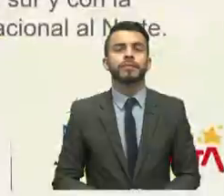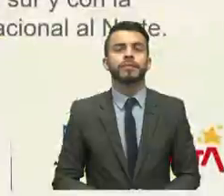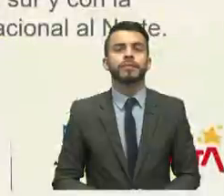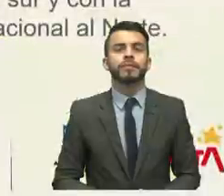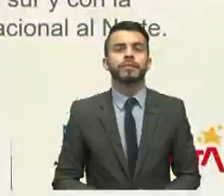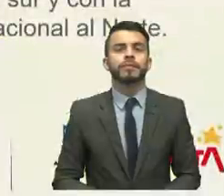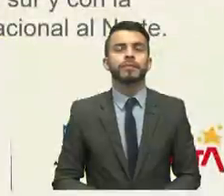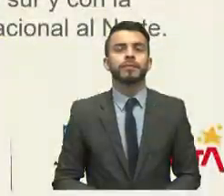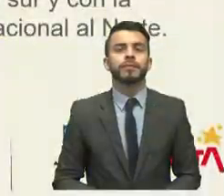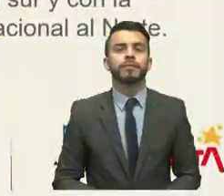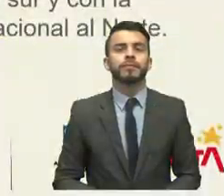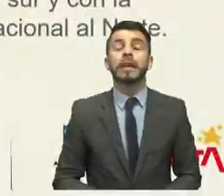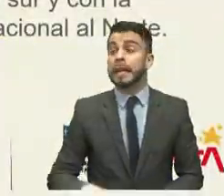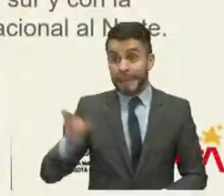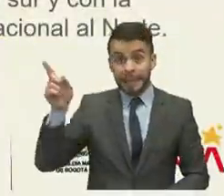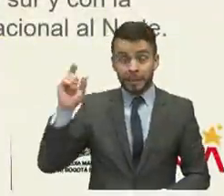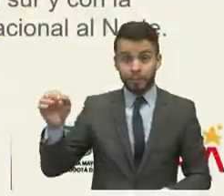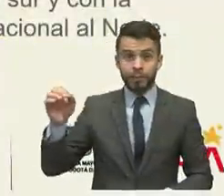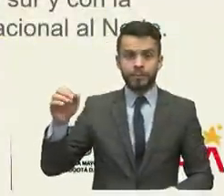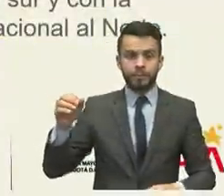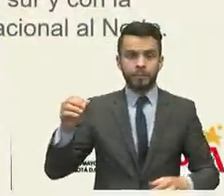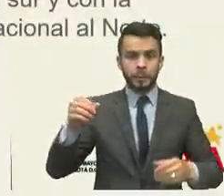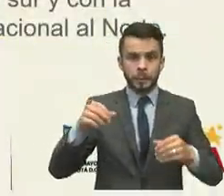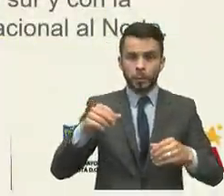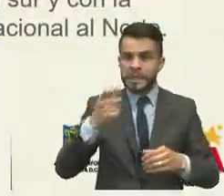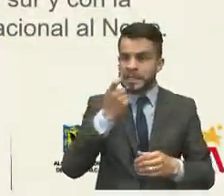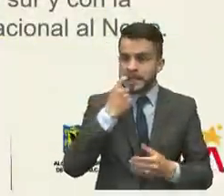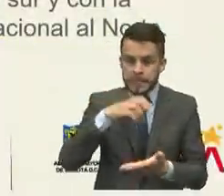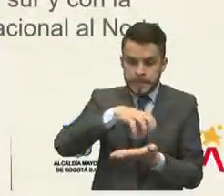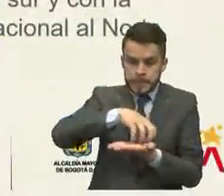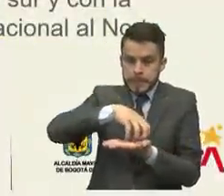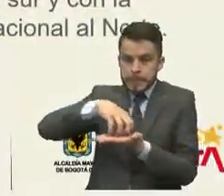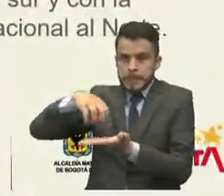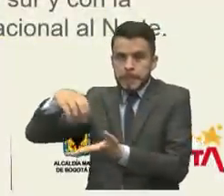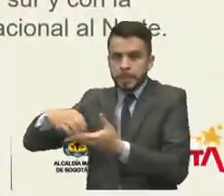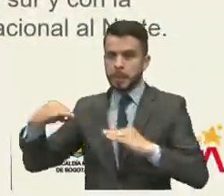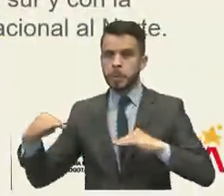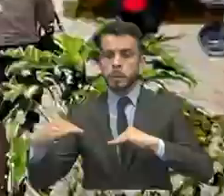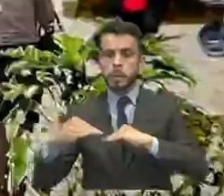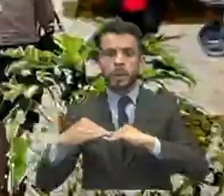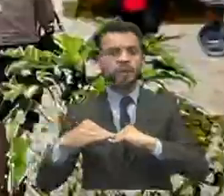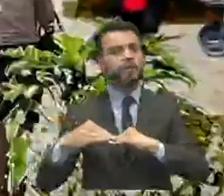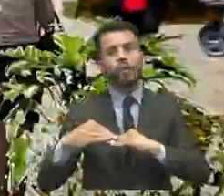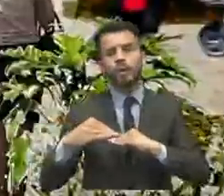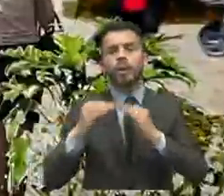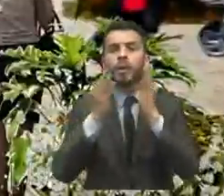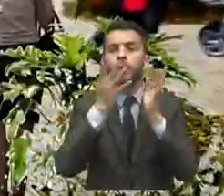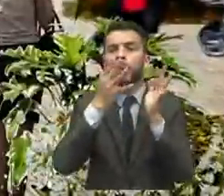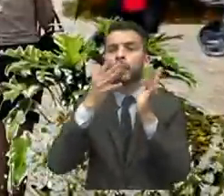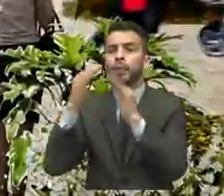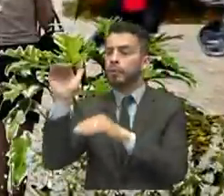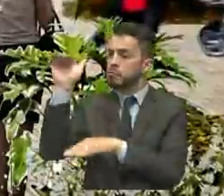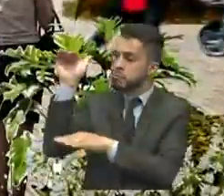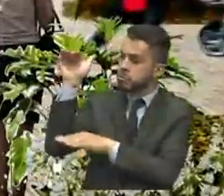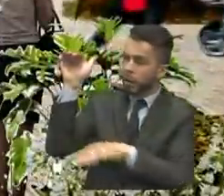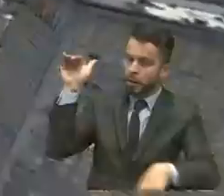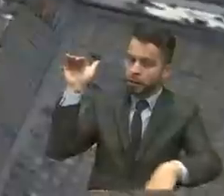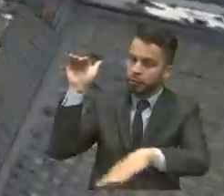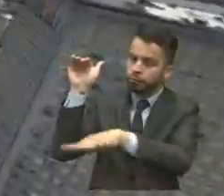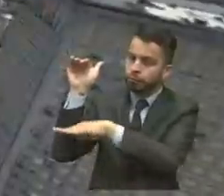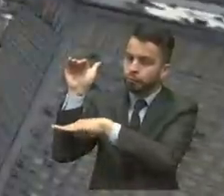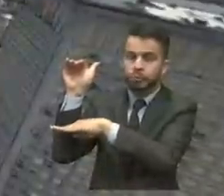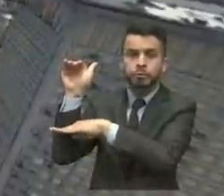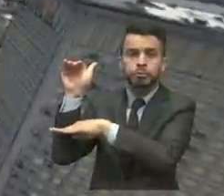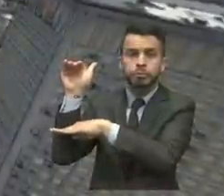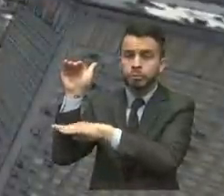Pero sí, van a ser abiertas, van a ser en distinto sentido, no van a ser únicas, no van a ser en el centro, no va a ser